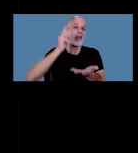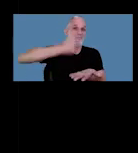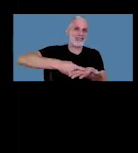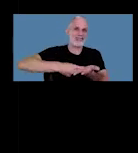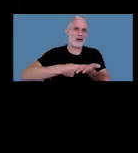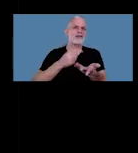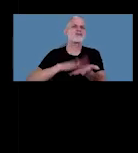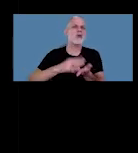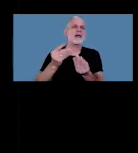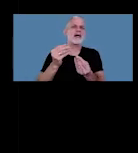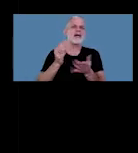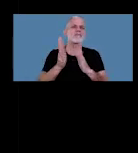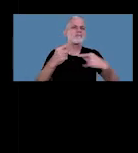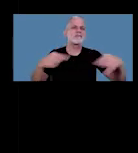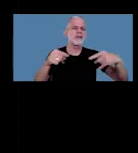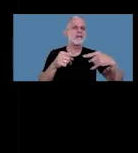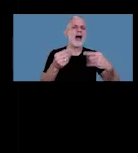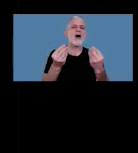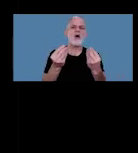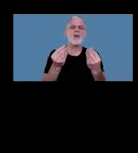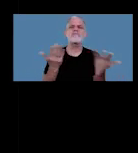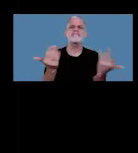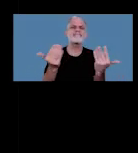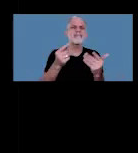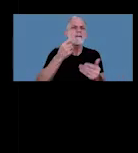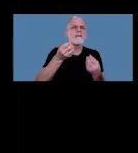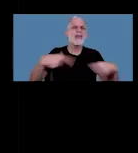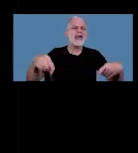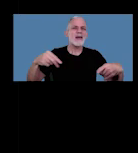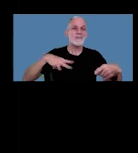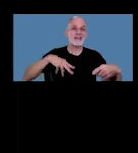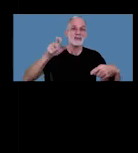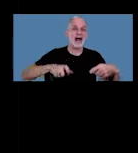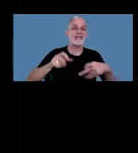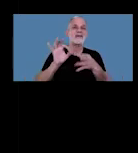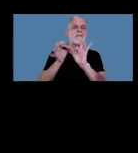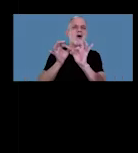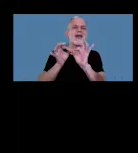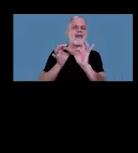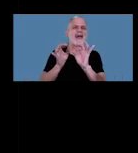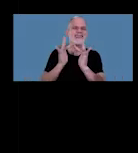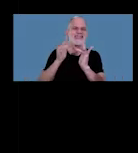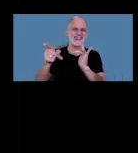el tratamiento que se le va a dar en bienes personales a las monedas digitales.